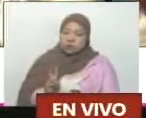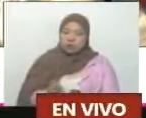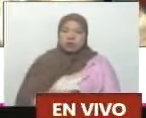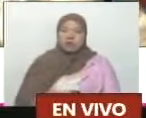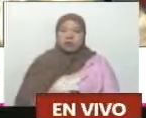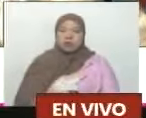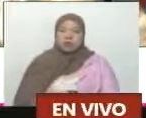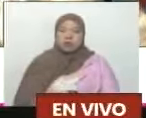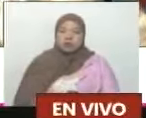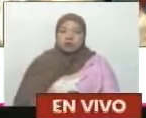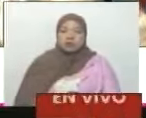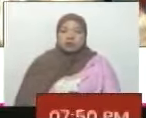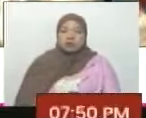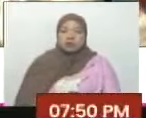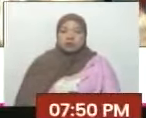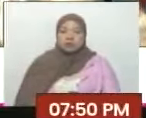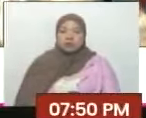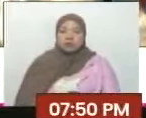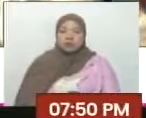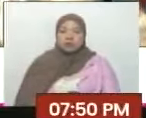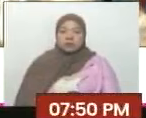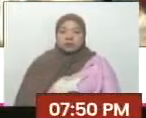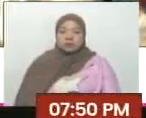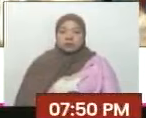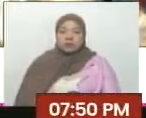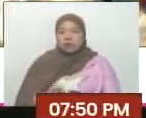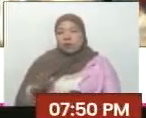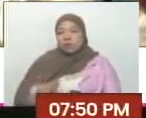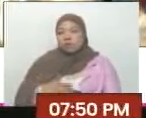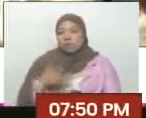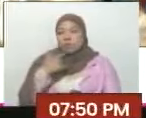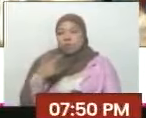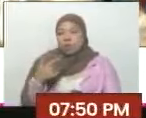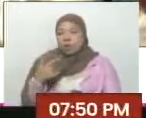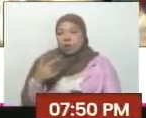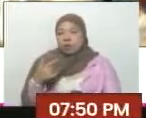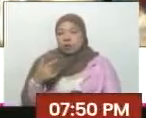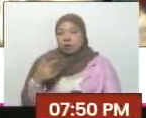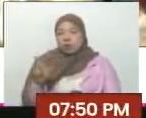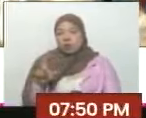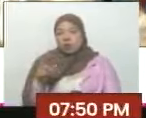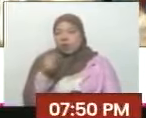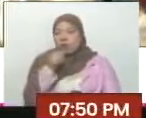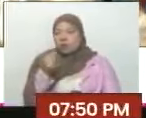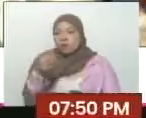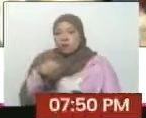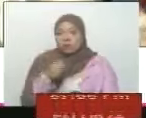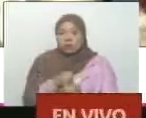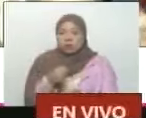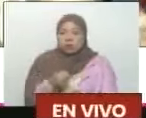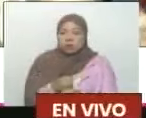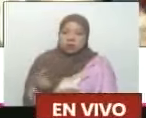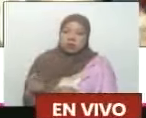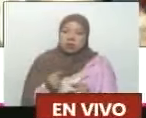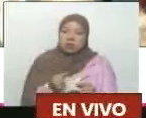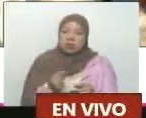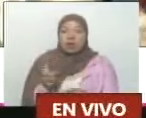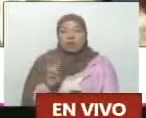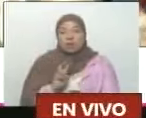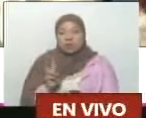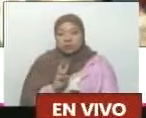En crecimiento económico, te puedo decir también, no puedo decir el dato, pues no voy a tubear al Banco Central de